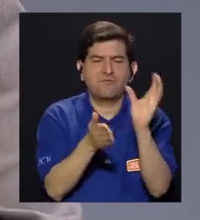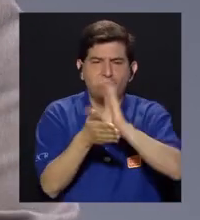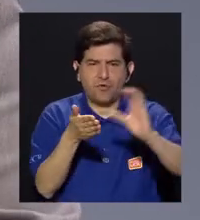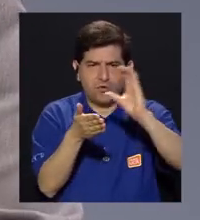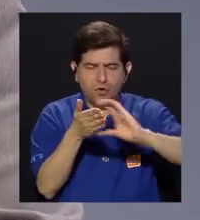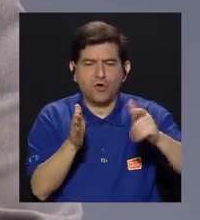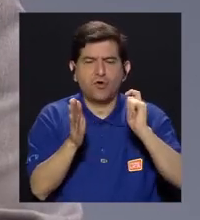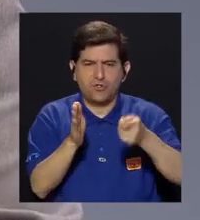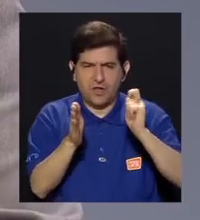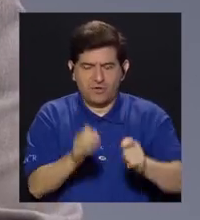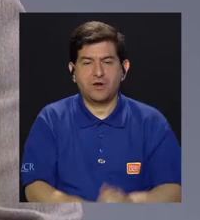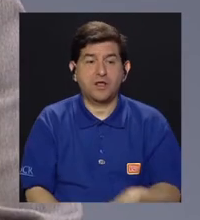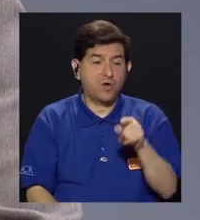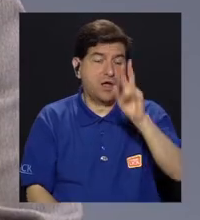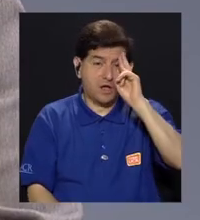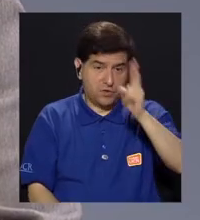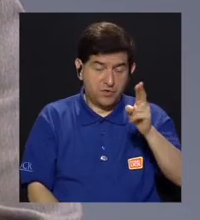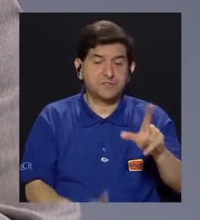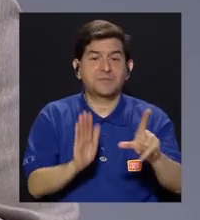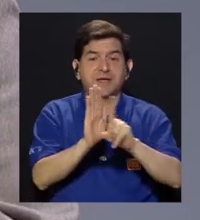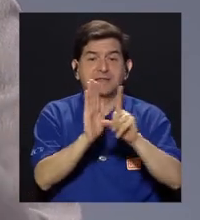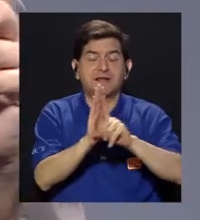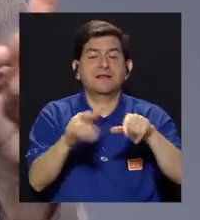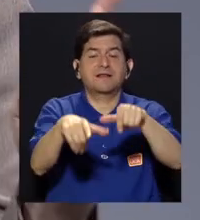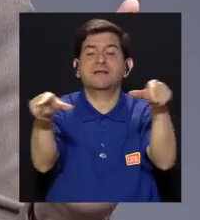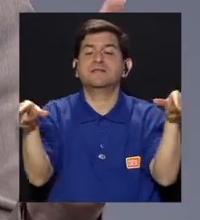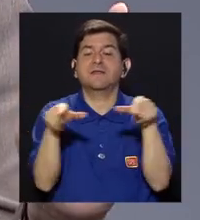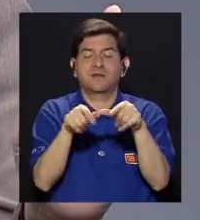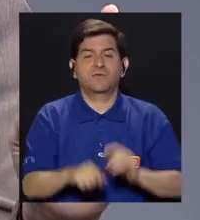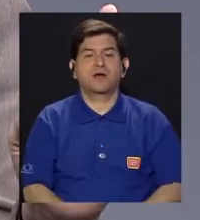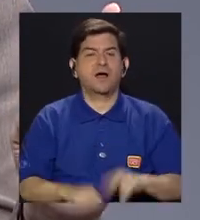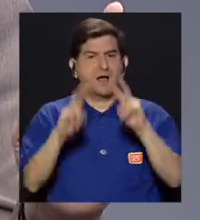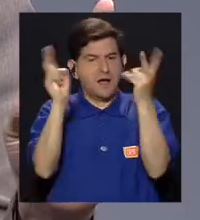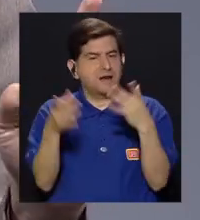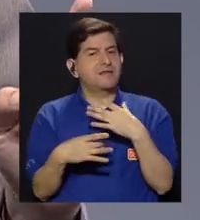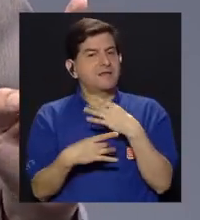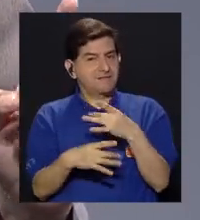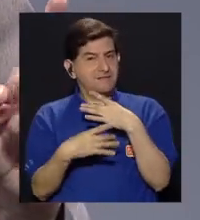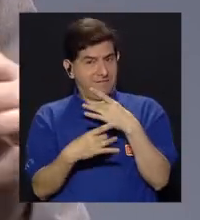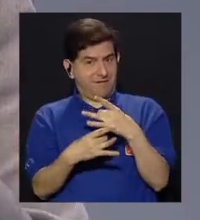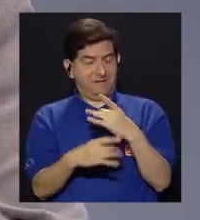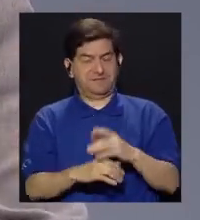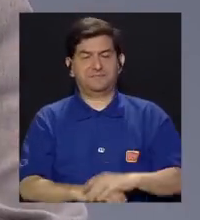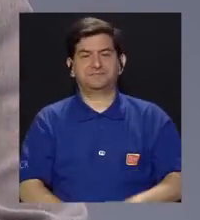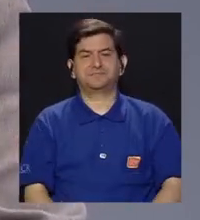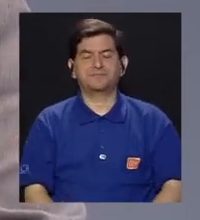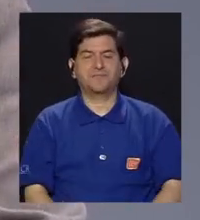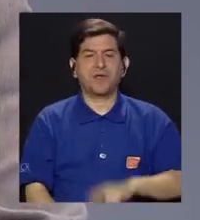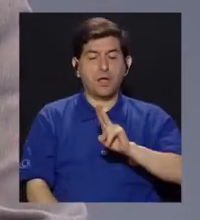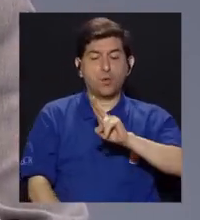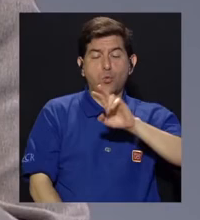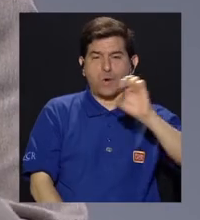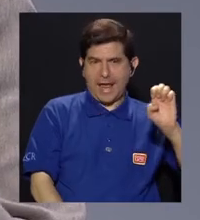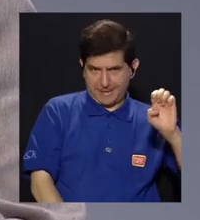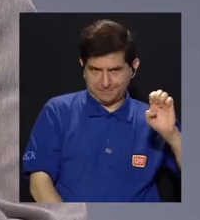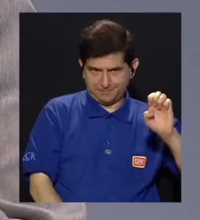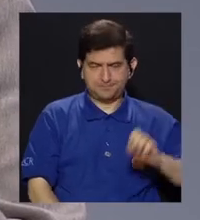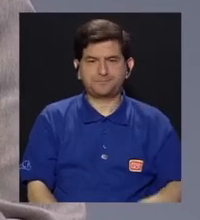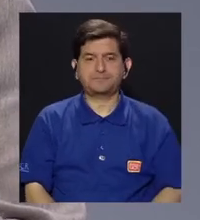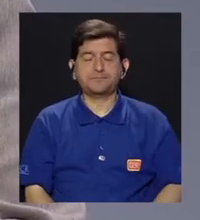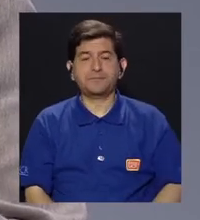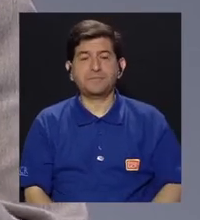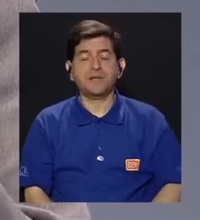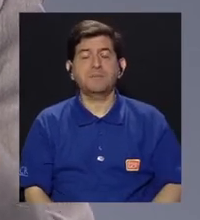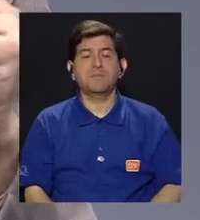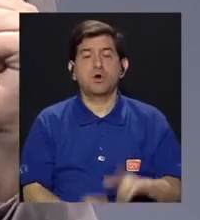foro en el cual es abogado y es que ellos respetan la legislación local y hay un tema muy interesante porque en la unión europea'